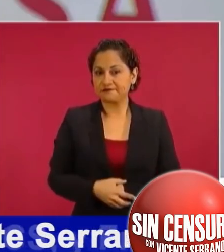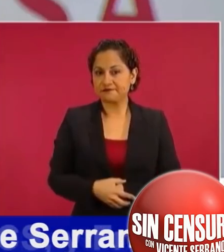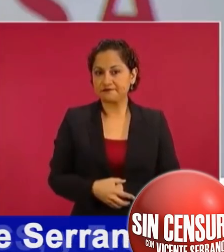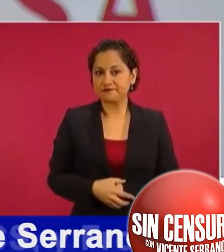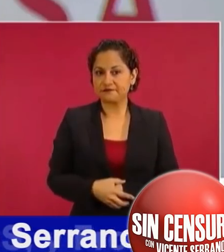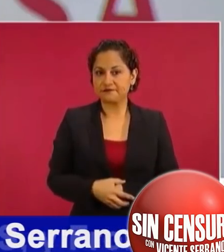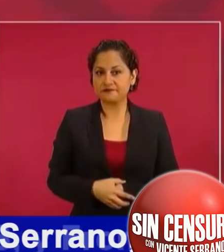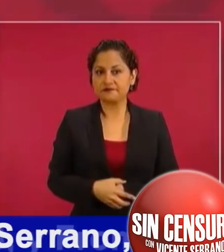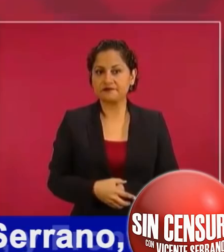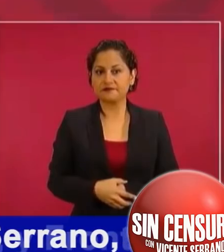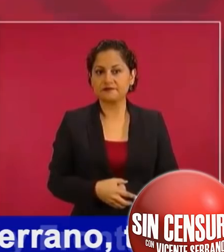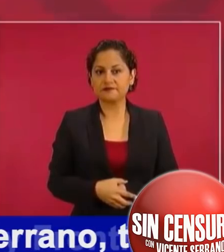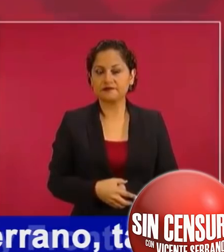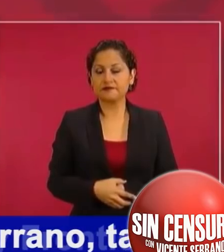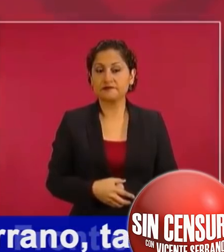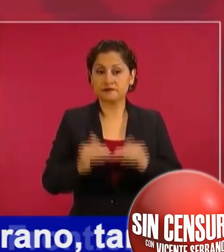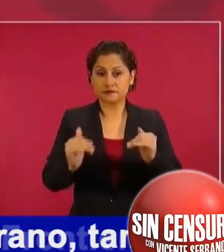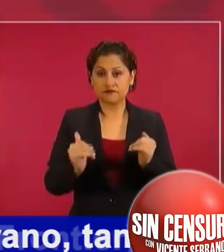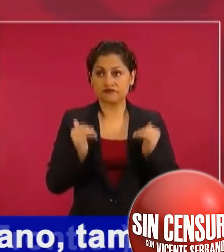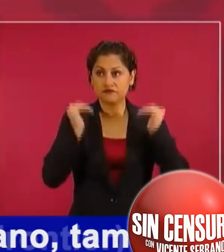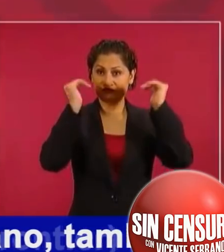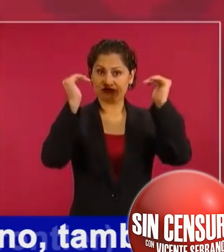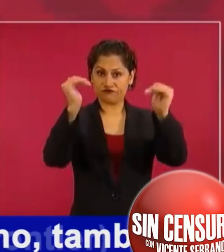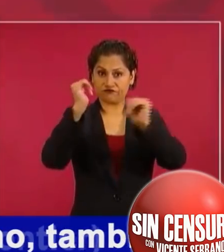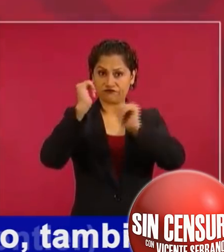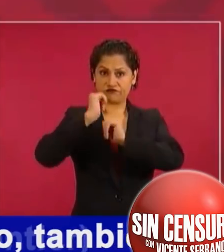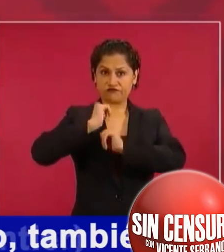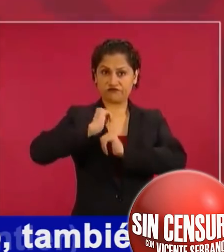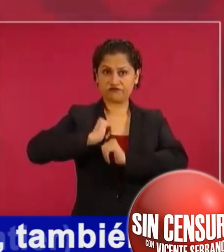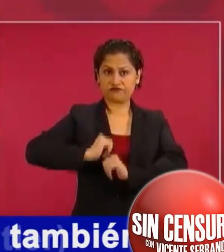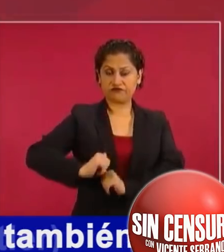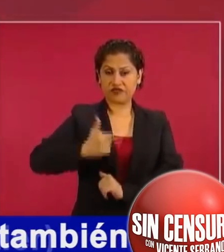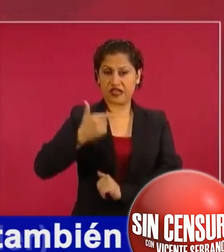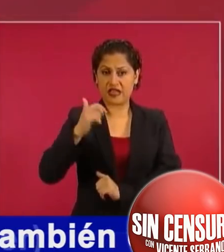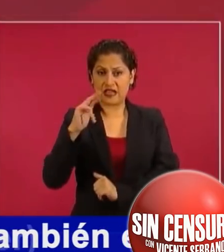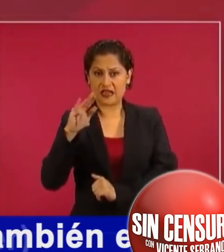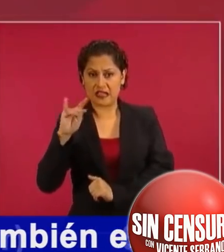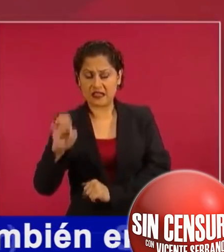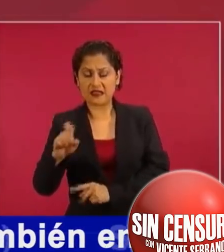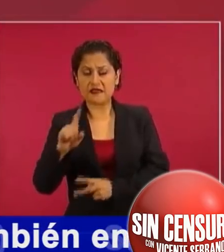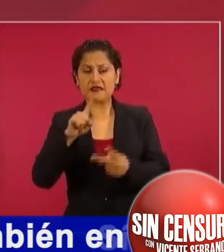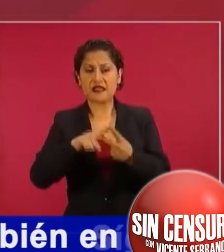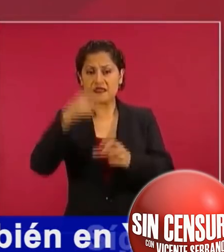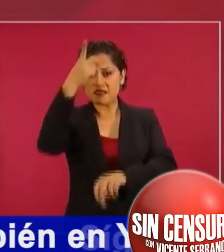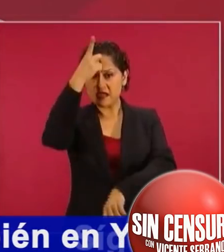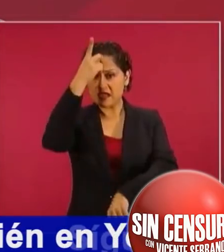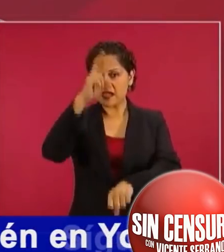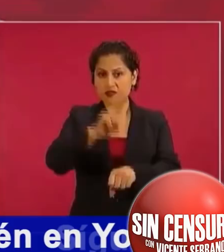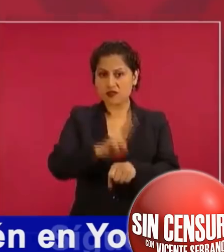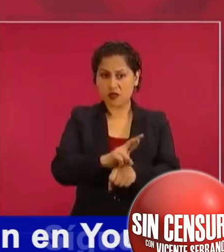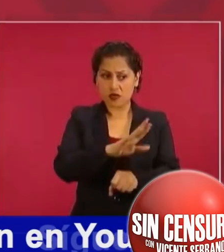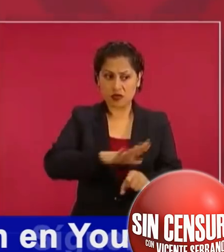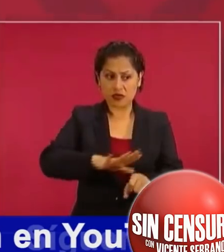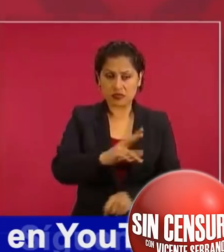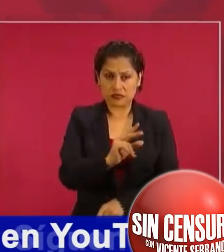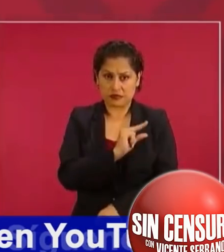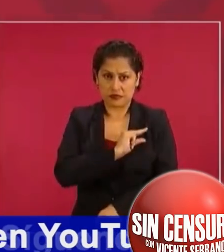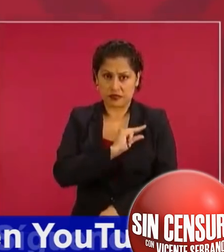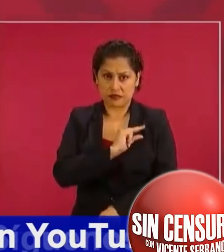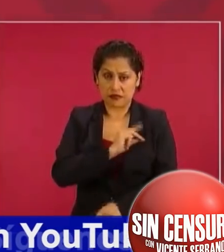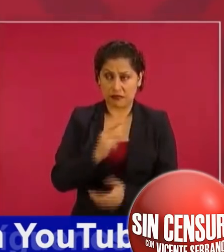Los gerentes, directores generales en el sector privado no ganan mucho.